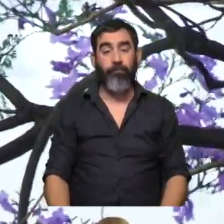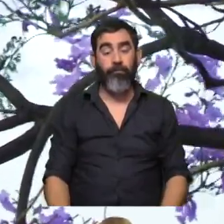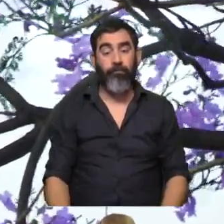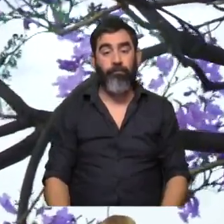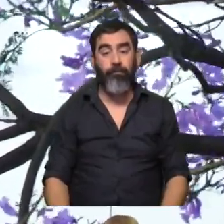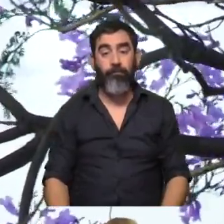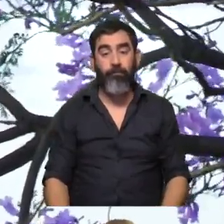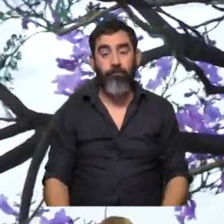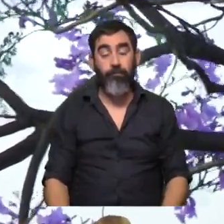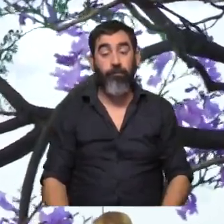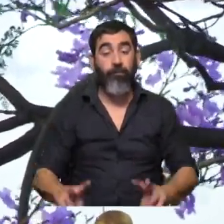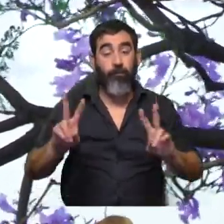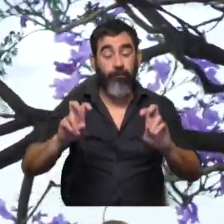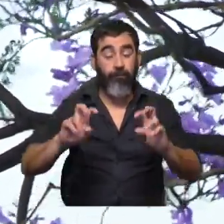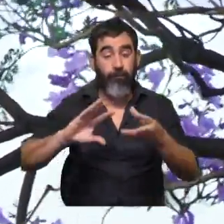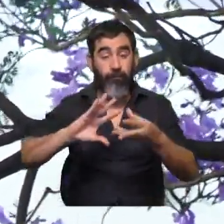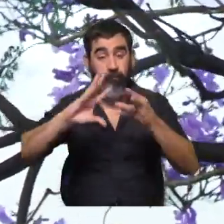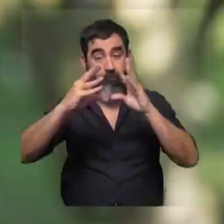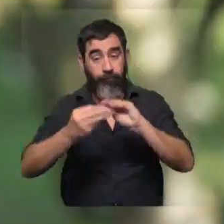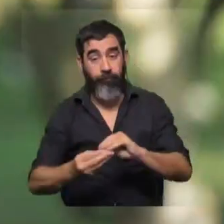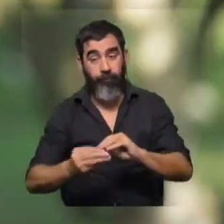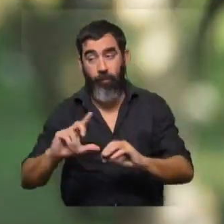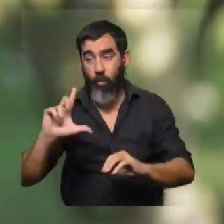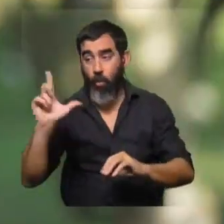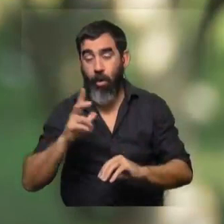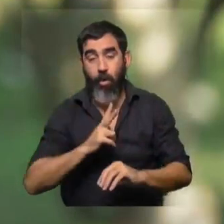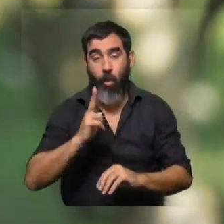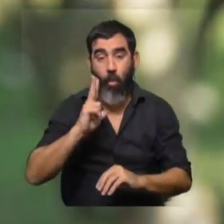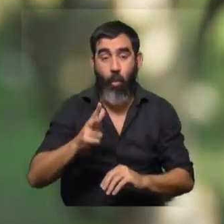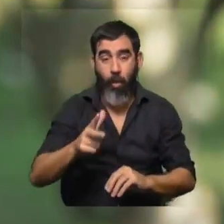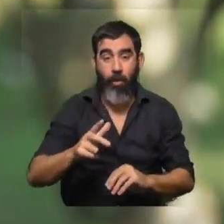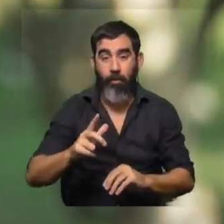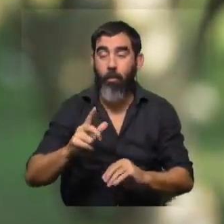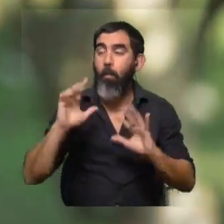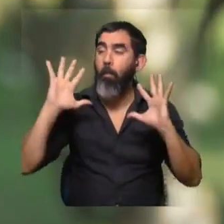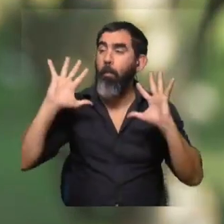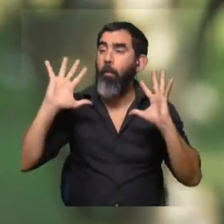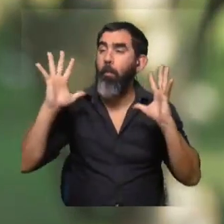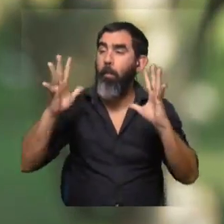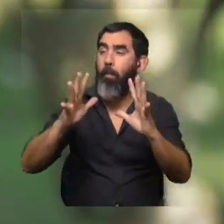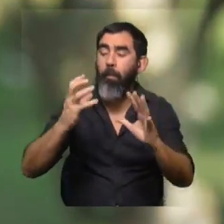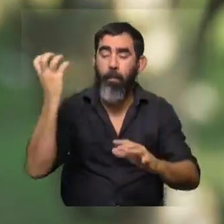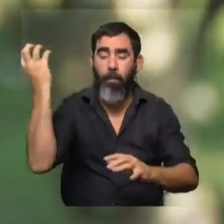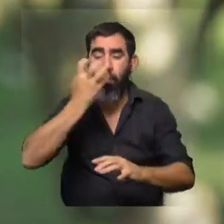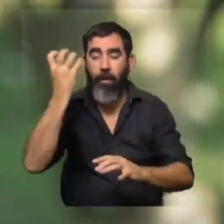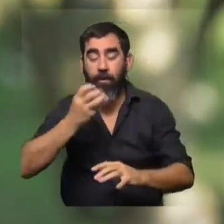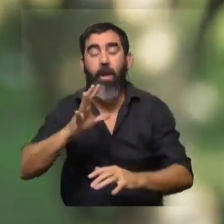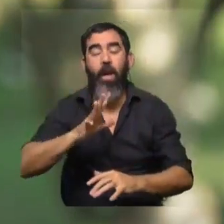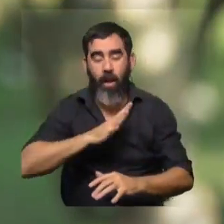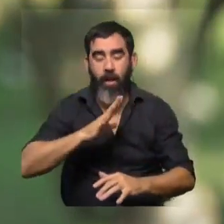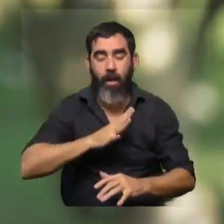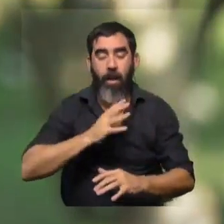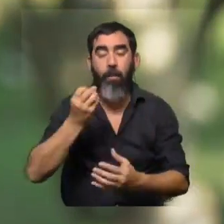Y de hecho, hablando de la resiliencia, no hay ficción humana en donde no se muestre un paisaje apocalíptico, en donde no aparezcan